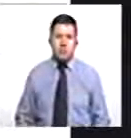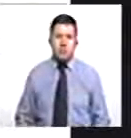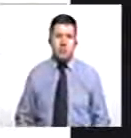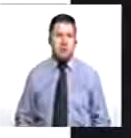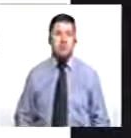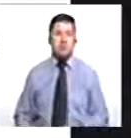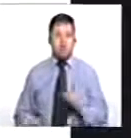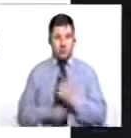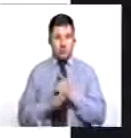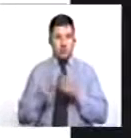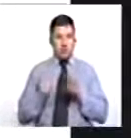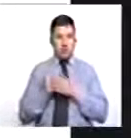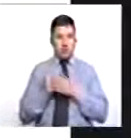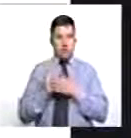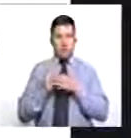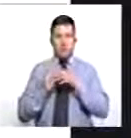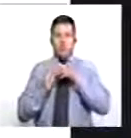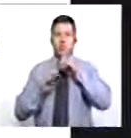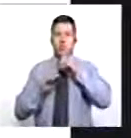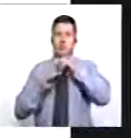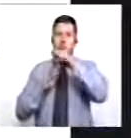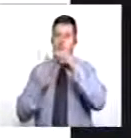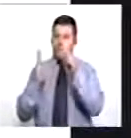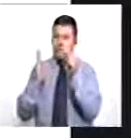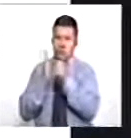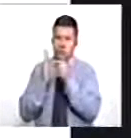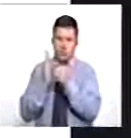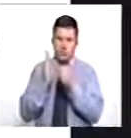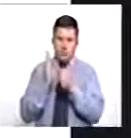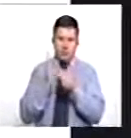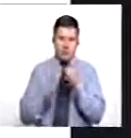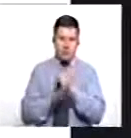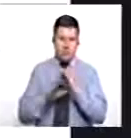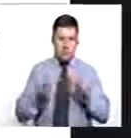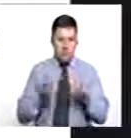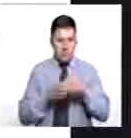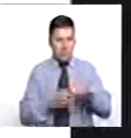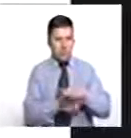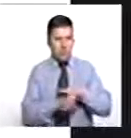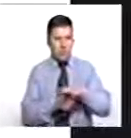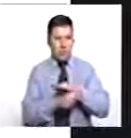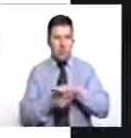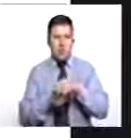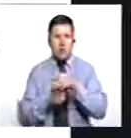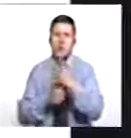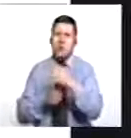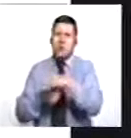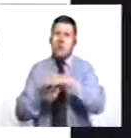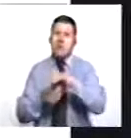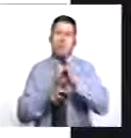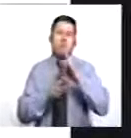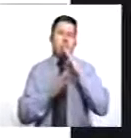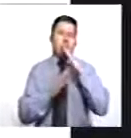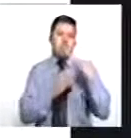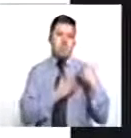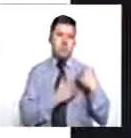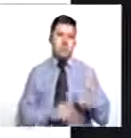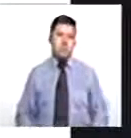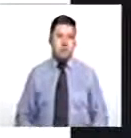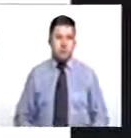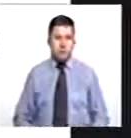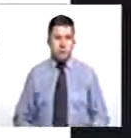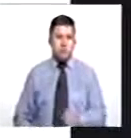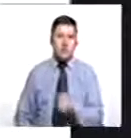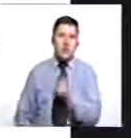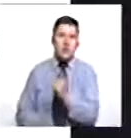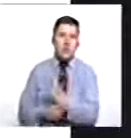cargo por uso del sistema de distribución aplicable a los usuarios de los barrios subnormales corresponde a los cargos por